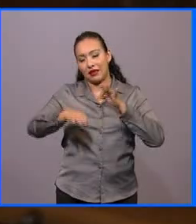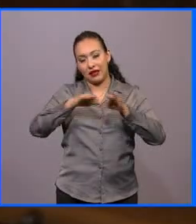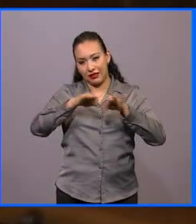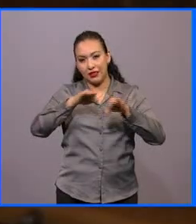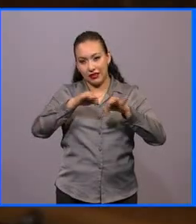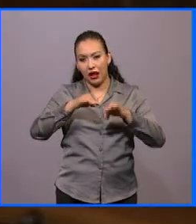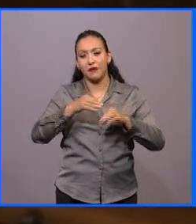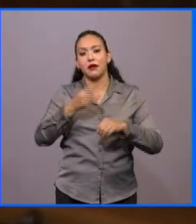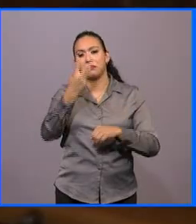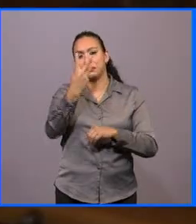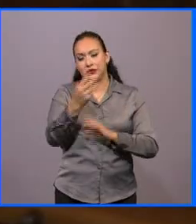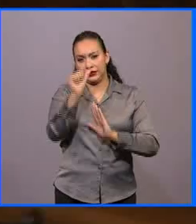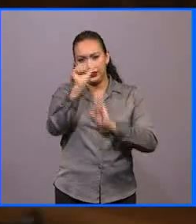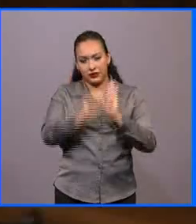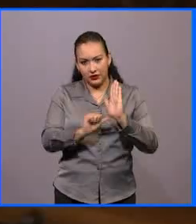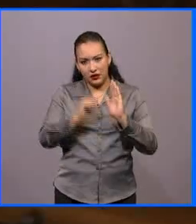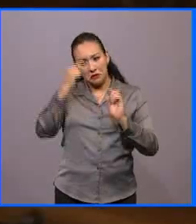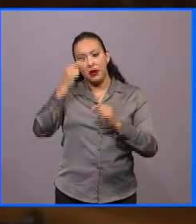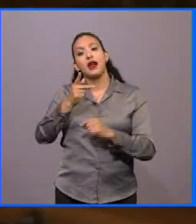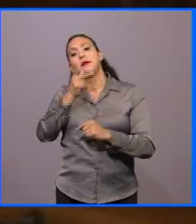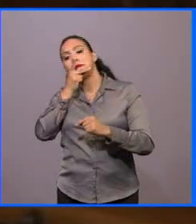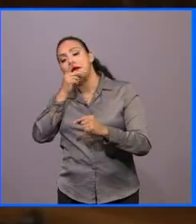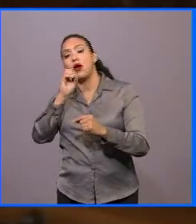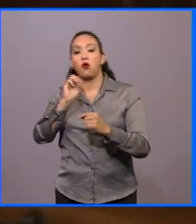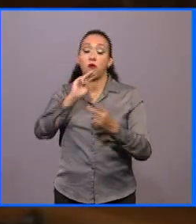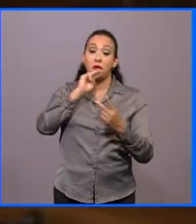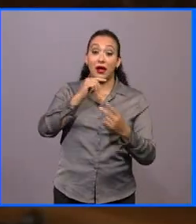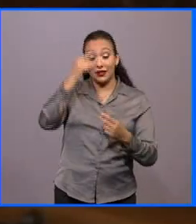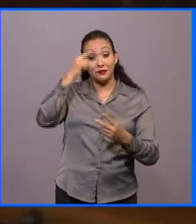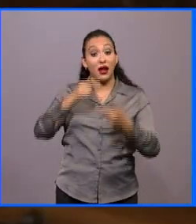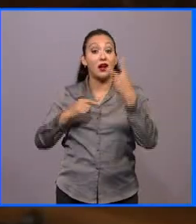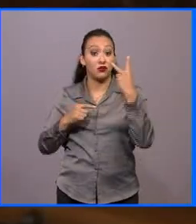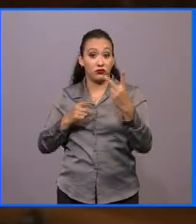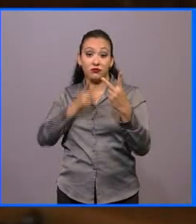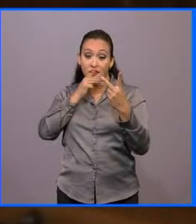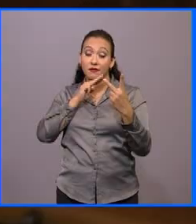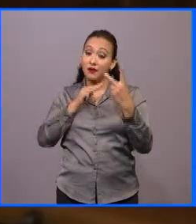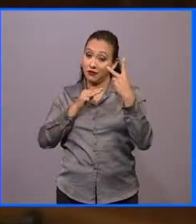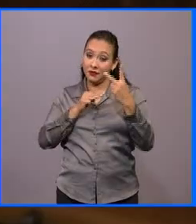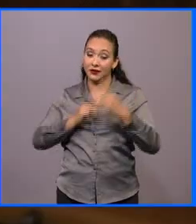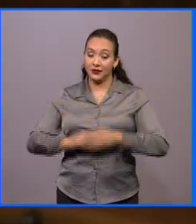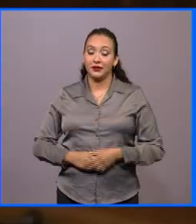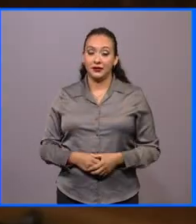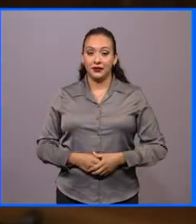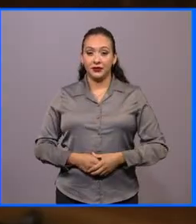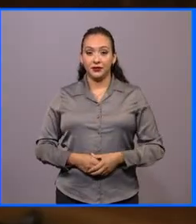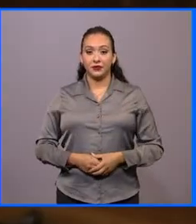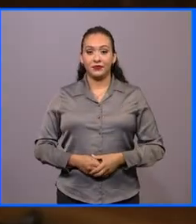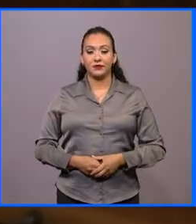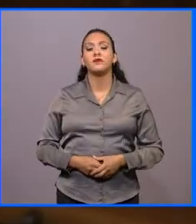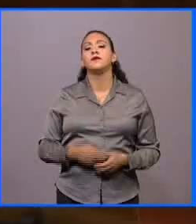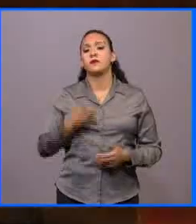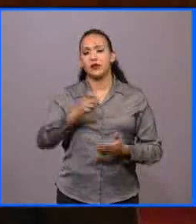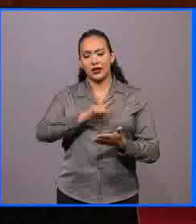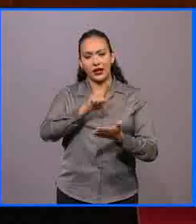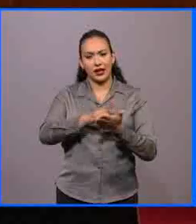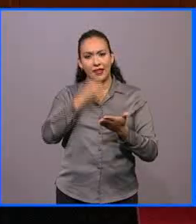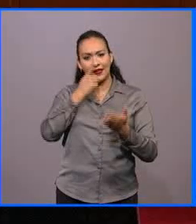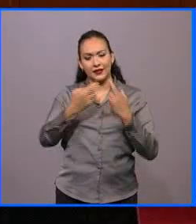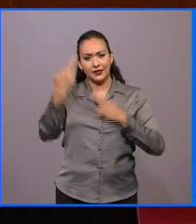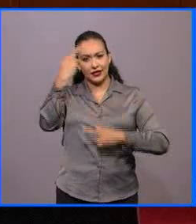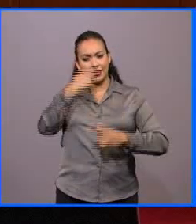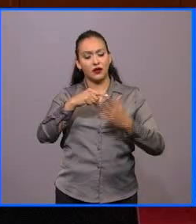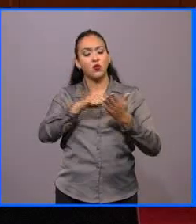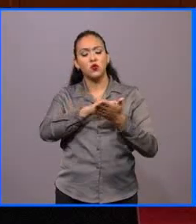de maternidad o paternidad debe ser para ambos padres. De esa disposición invalidó